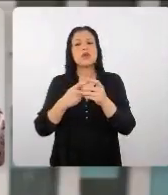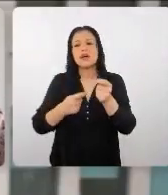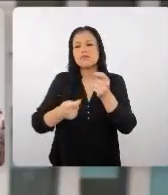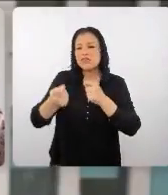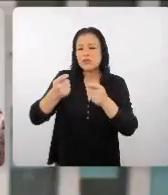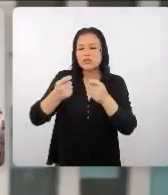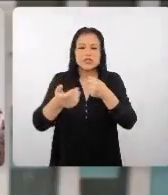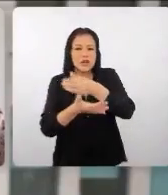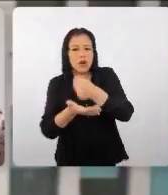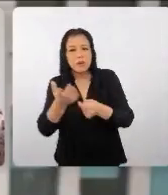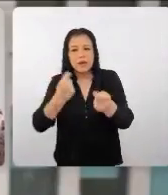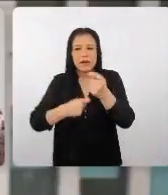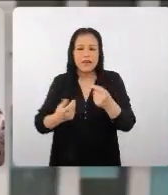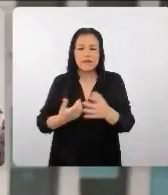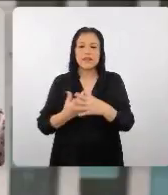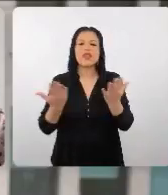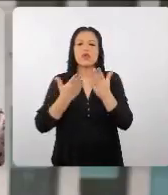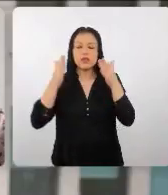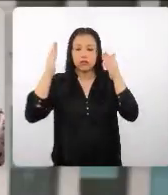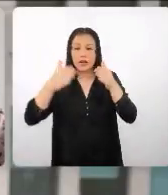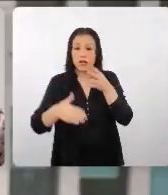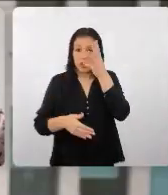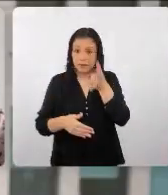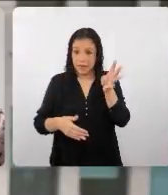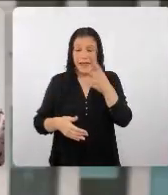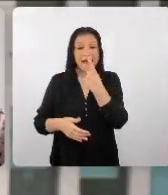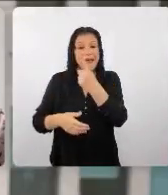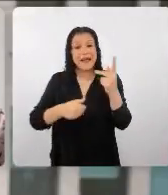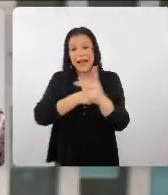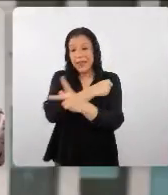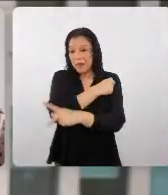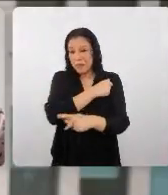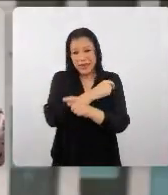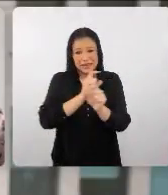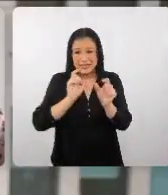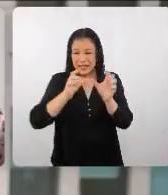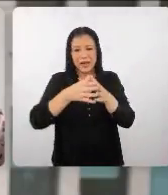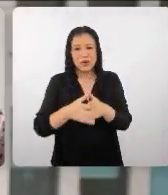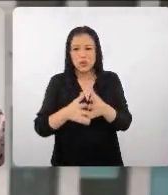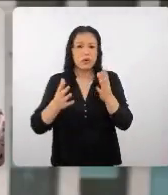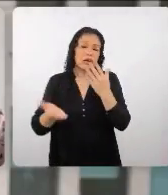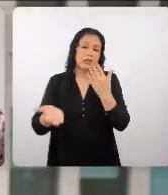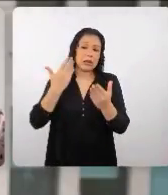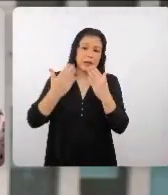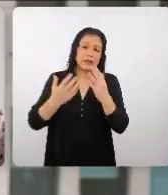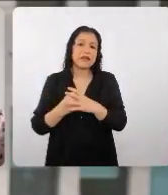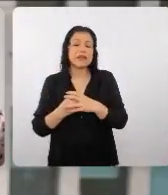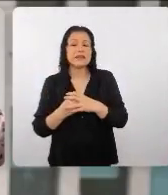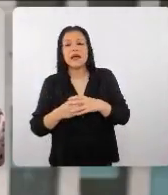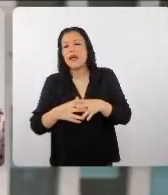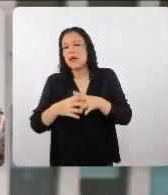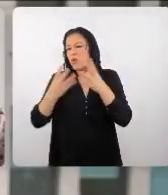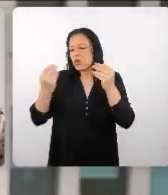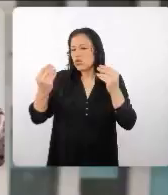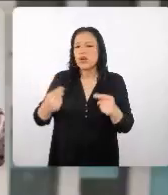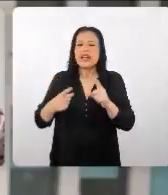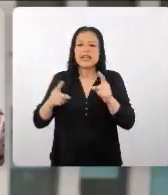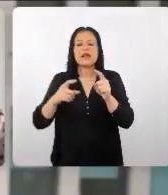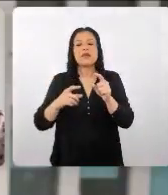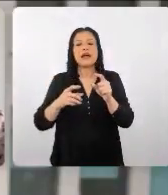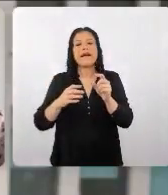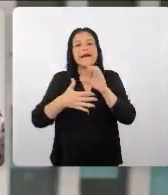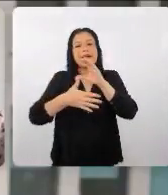negociación en el mercado de Reino Unido. Cada mercado, a pesar de ser un mercado anglófono, tiene un